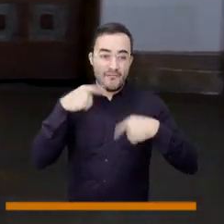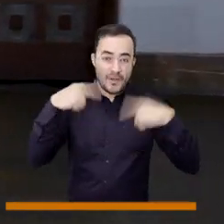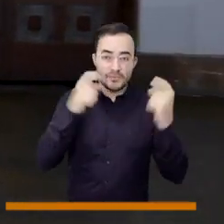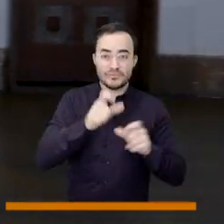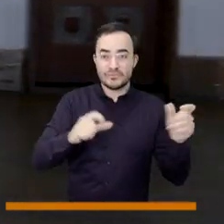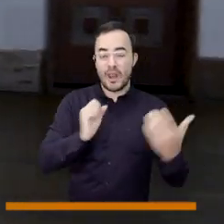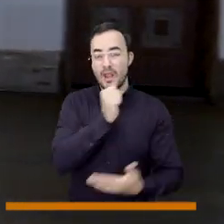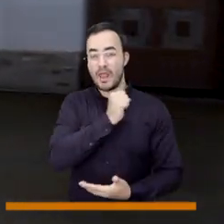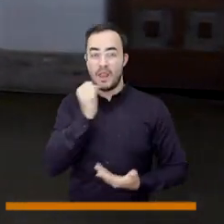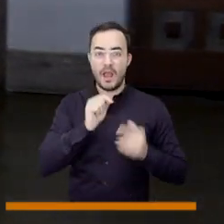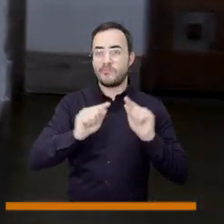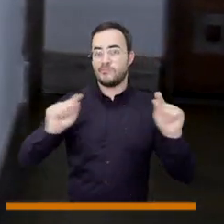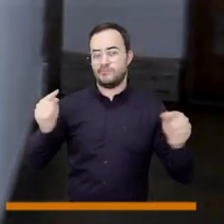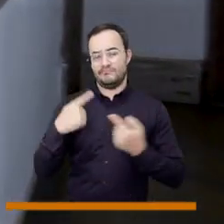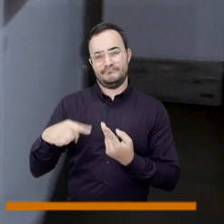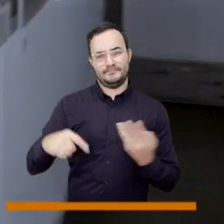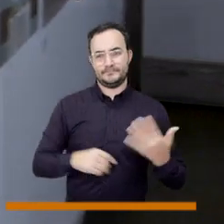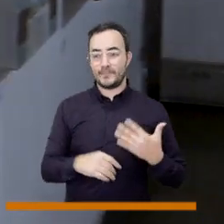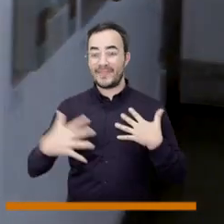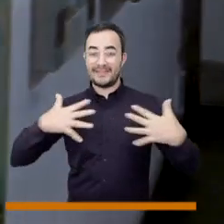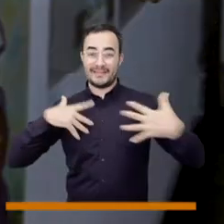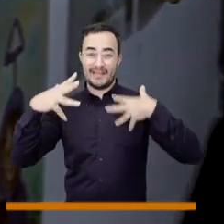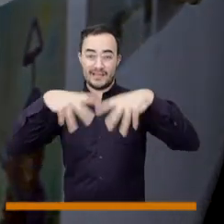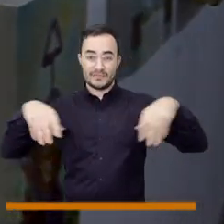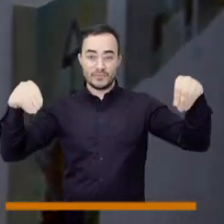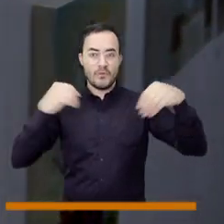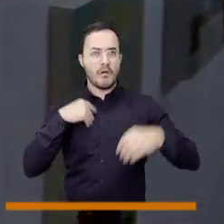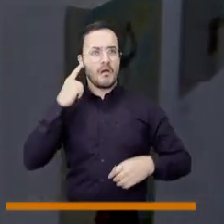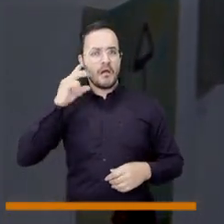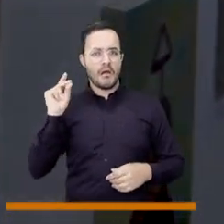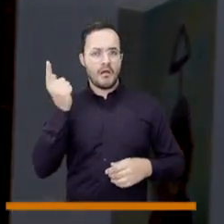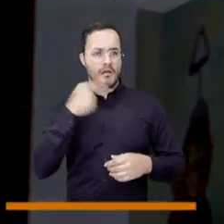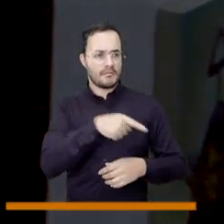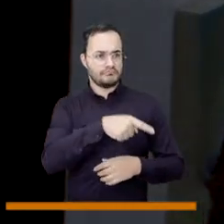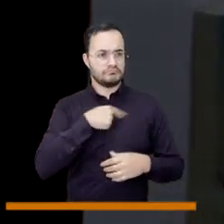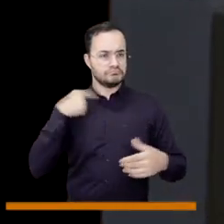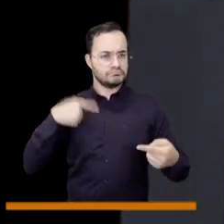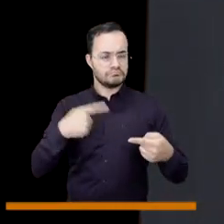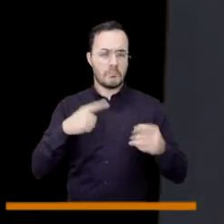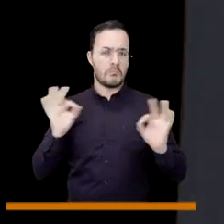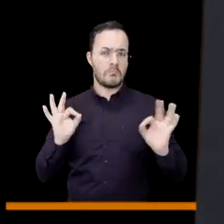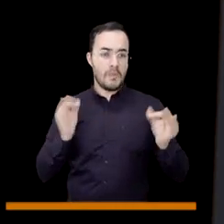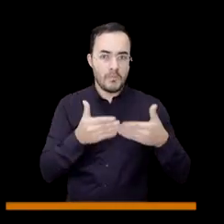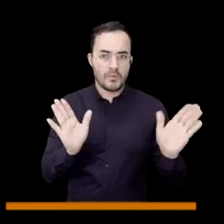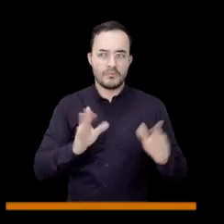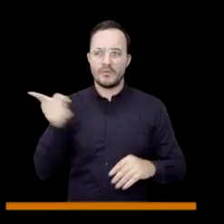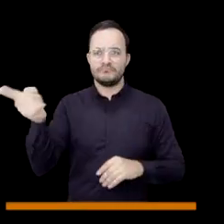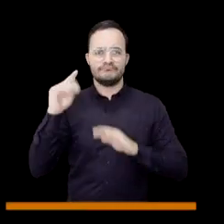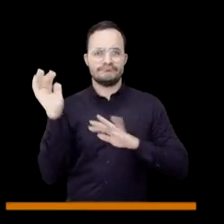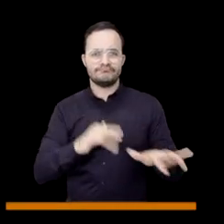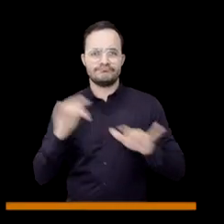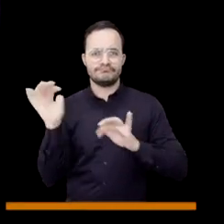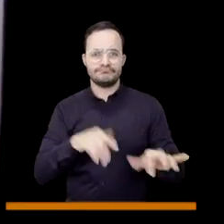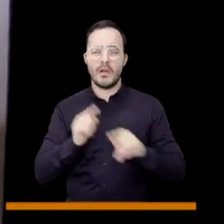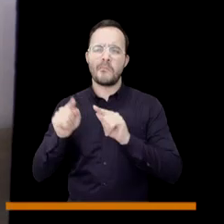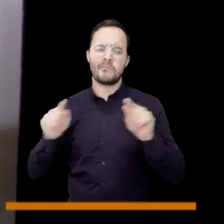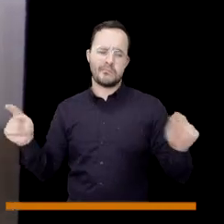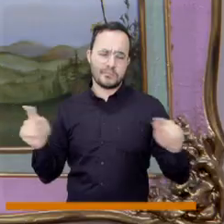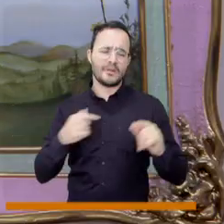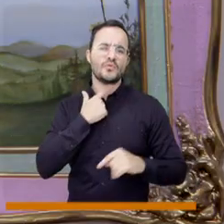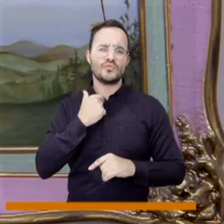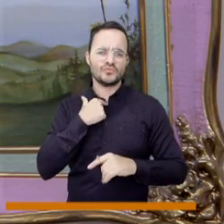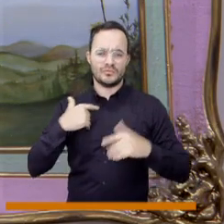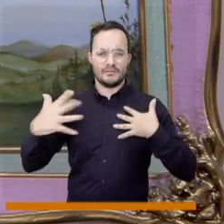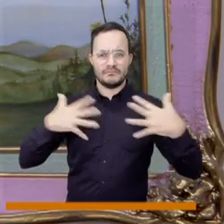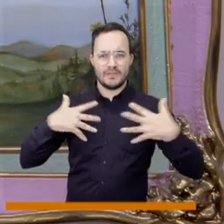populares y el teatro el teatro se convirtió como en uno de esas fortalezas de la casa porque empezó a ser un espacio habitado por muchos grupos